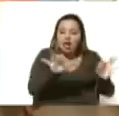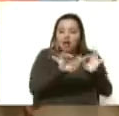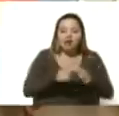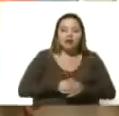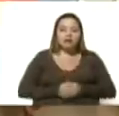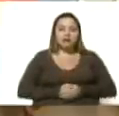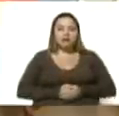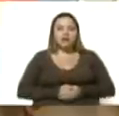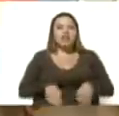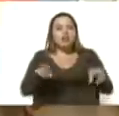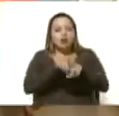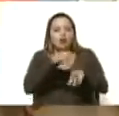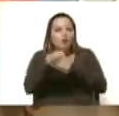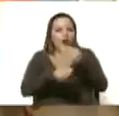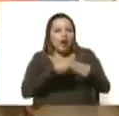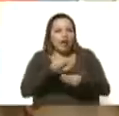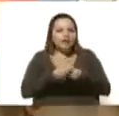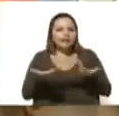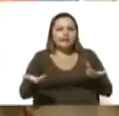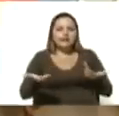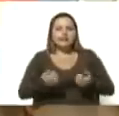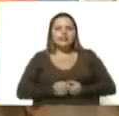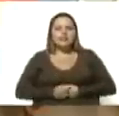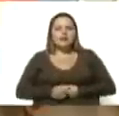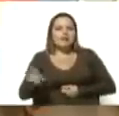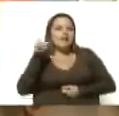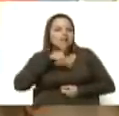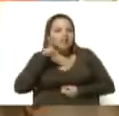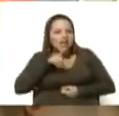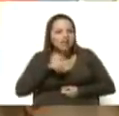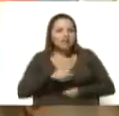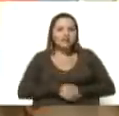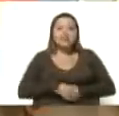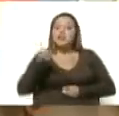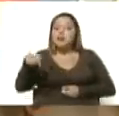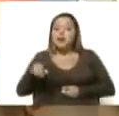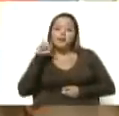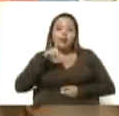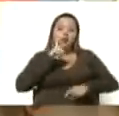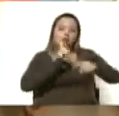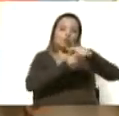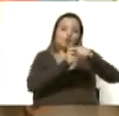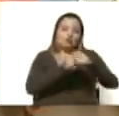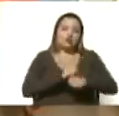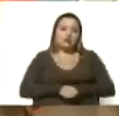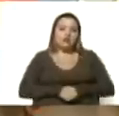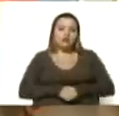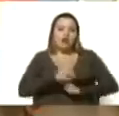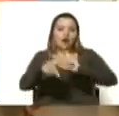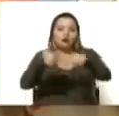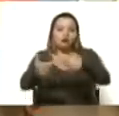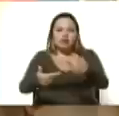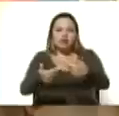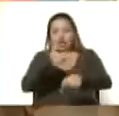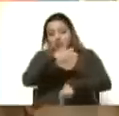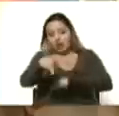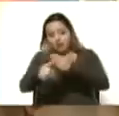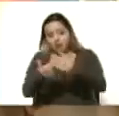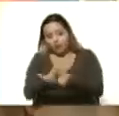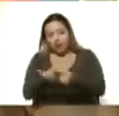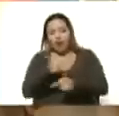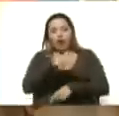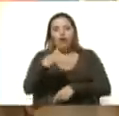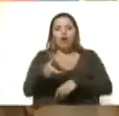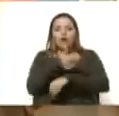hacen los que montan los montajes y los falsos positivos para perjudicar a la nación venezolana y a